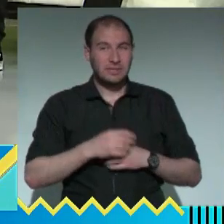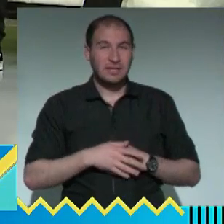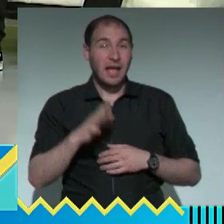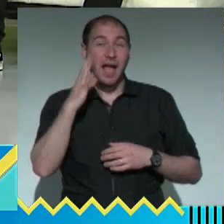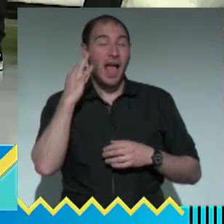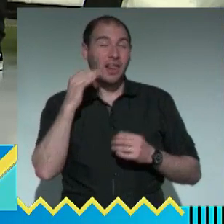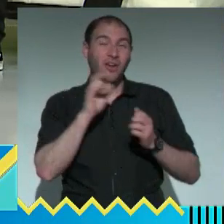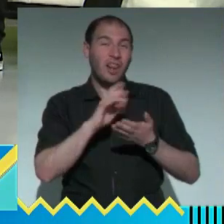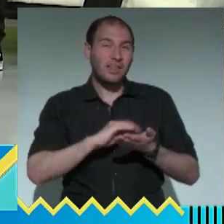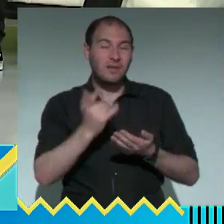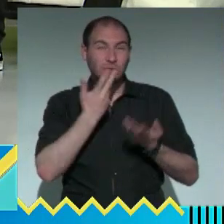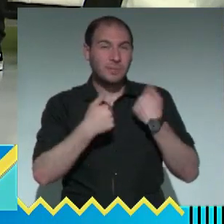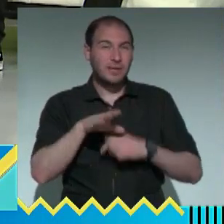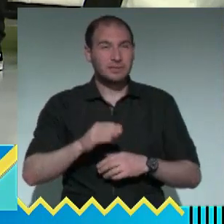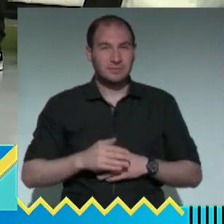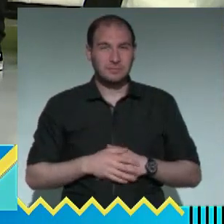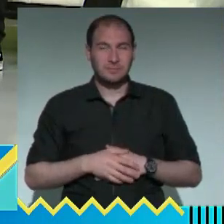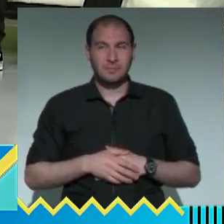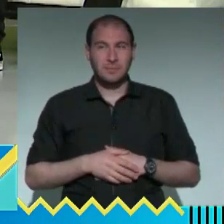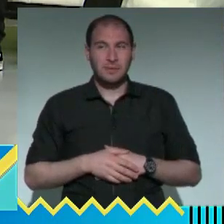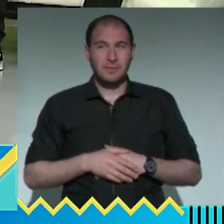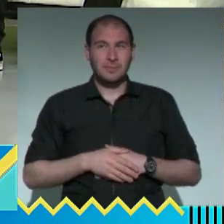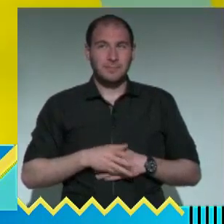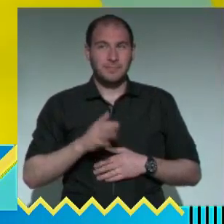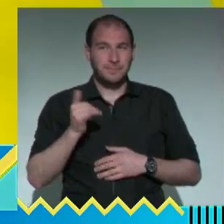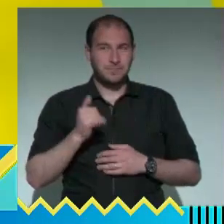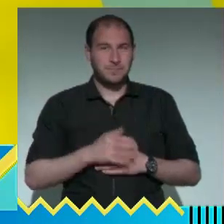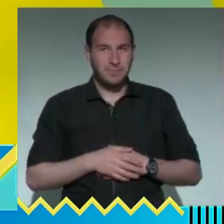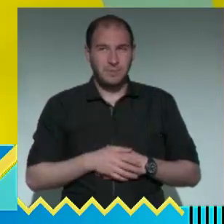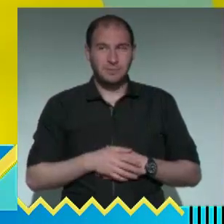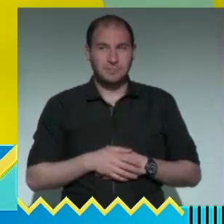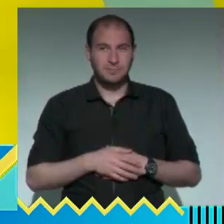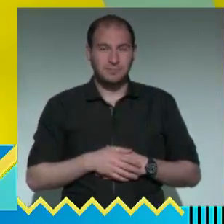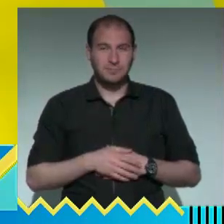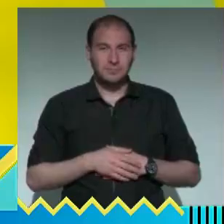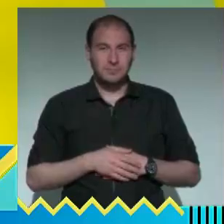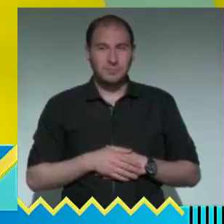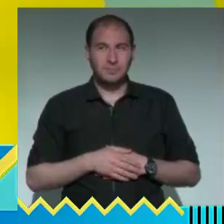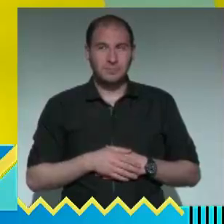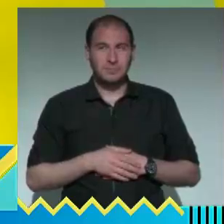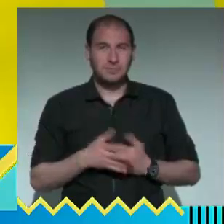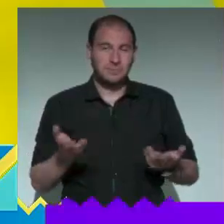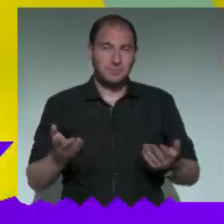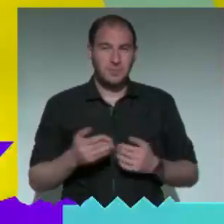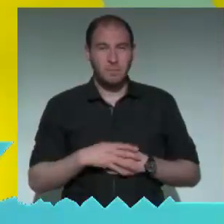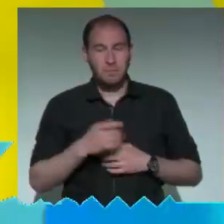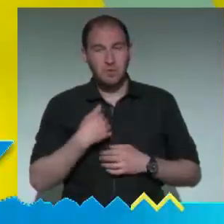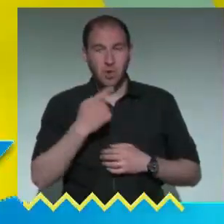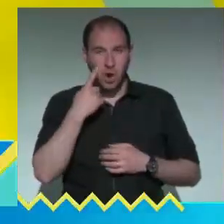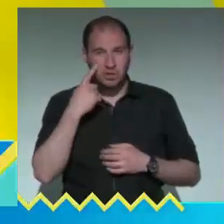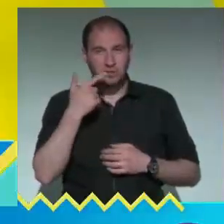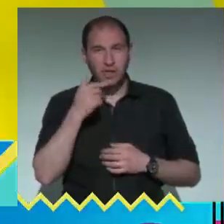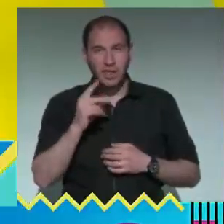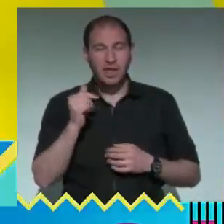algo de la letra que te impacte, que quieras contar? Sí, por ahí... Nada, yo por ejemplo conocí a Soda,